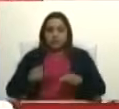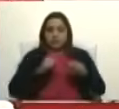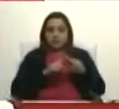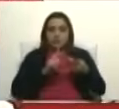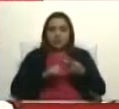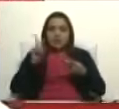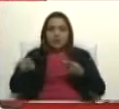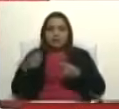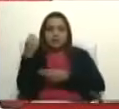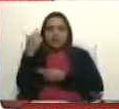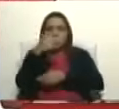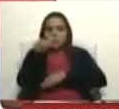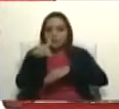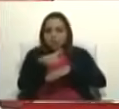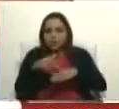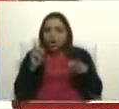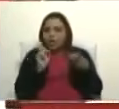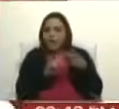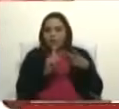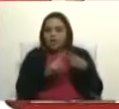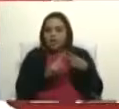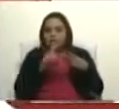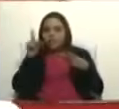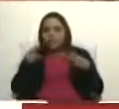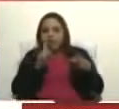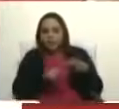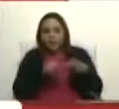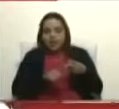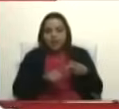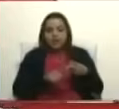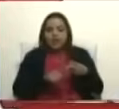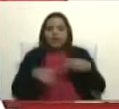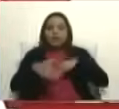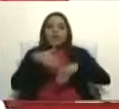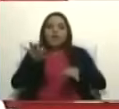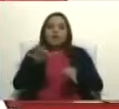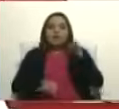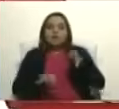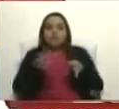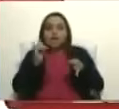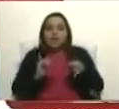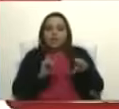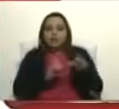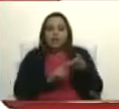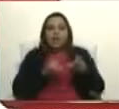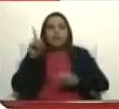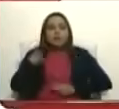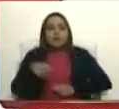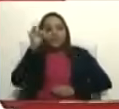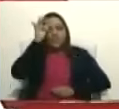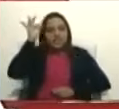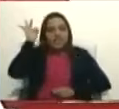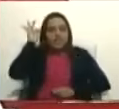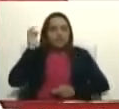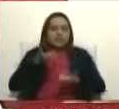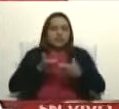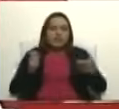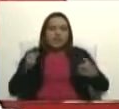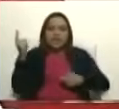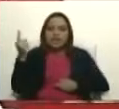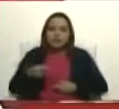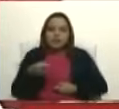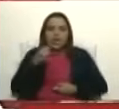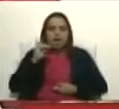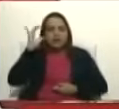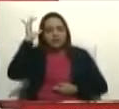Poder Legislativo, que tiene sus competencias. Al Poder Judicial, que tiene sus competencias. A la Fiscalía también, que tiene